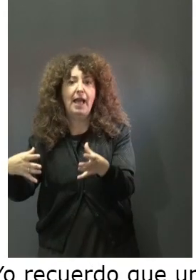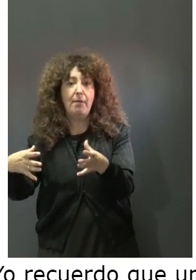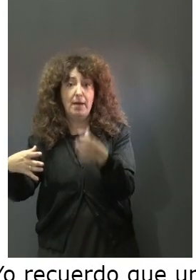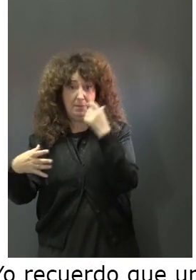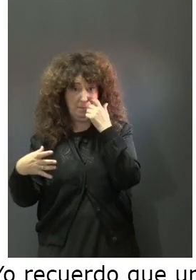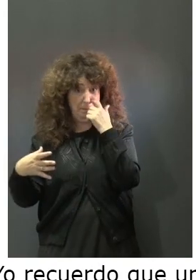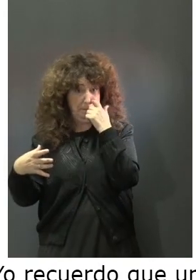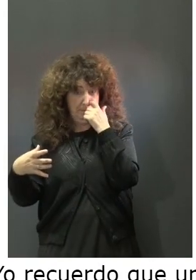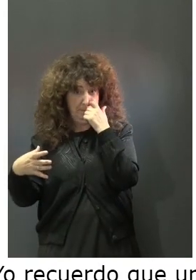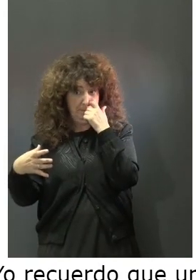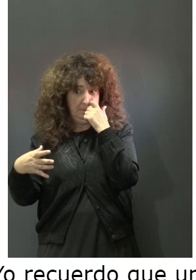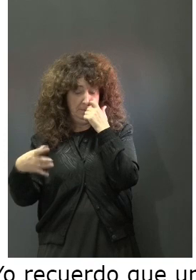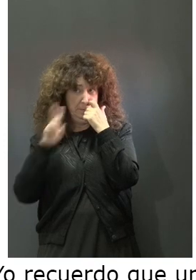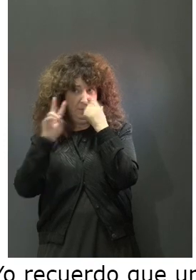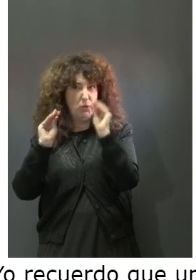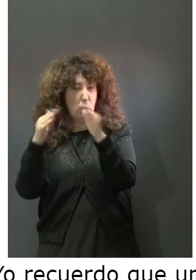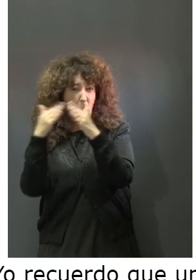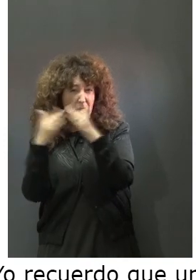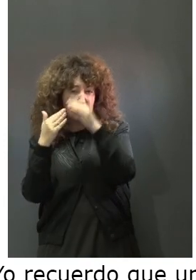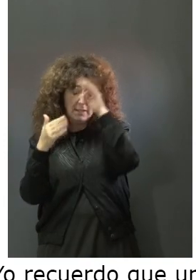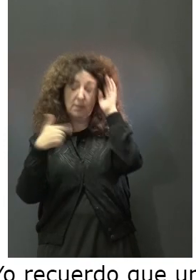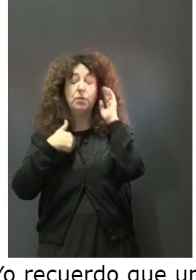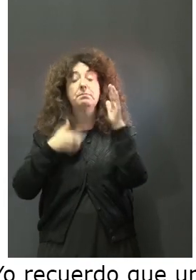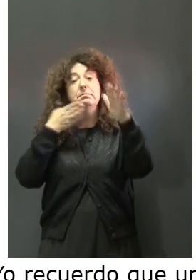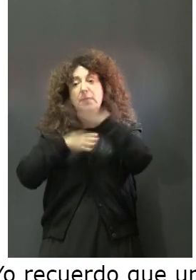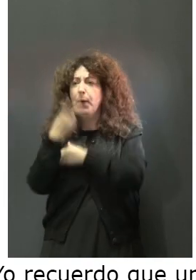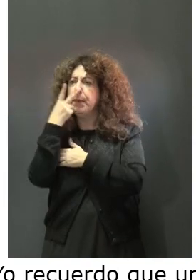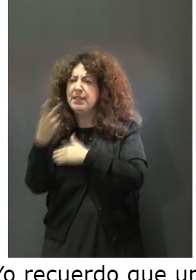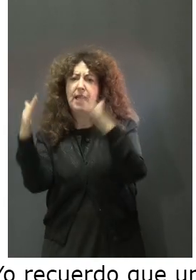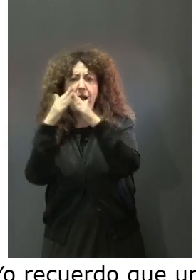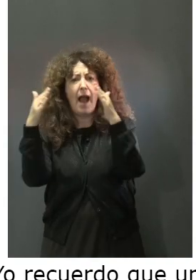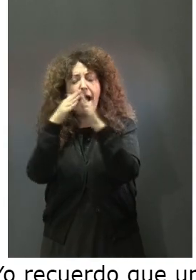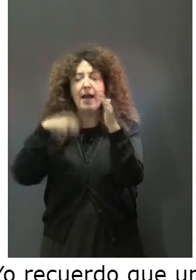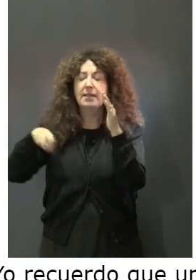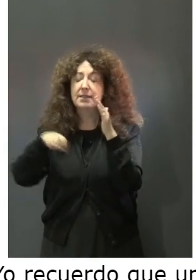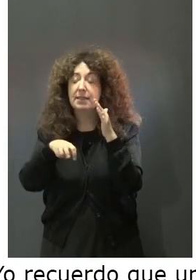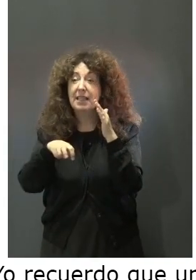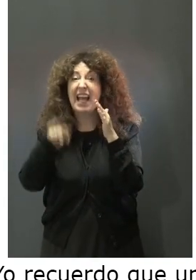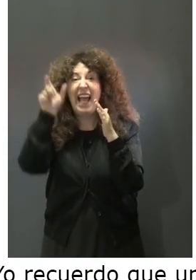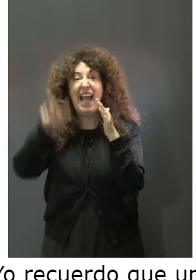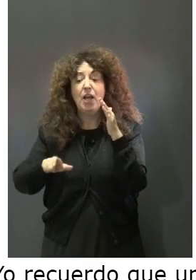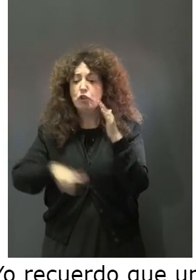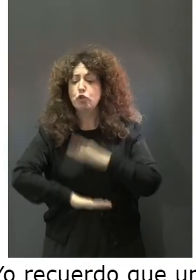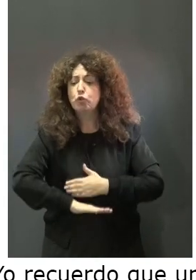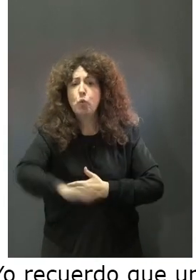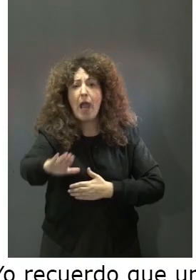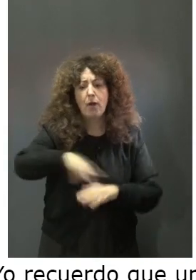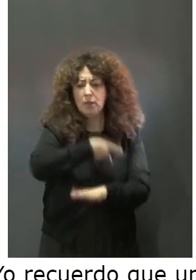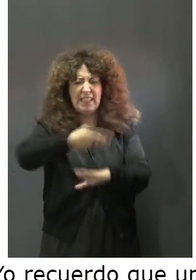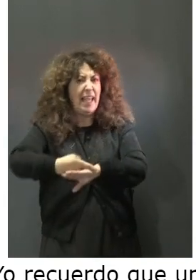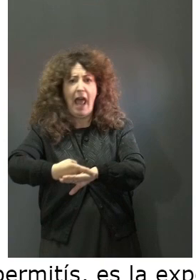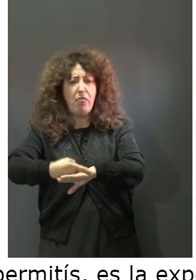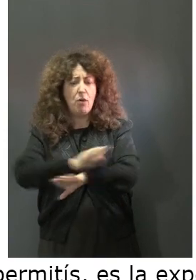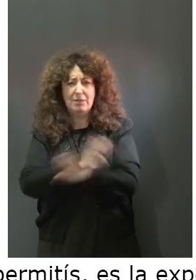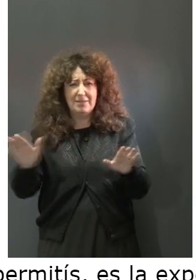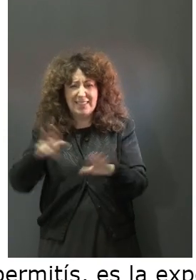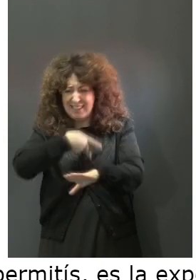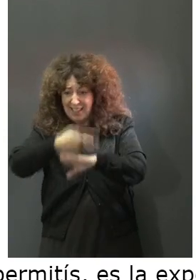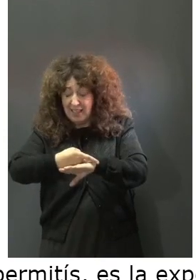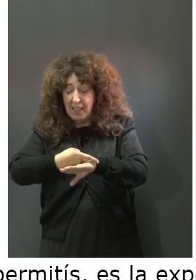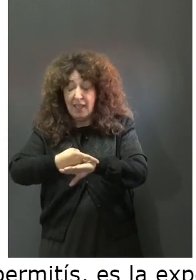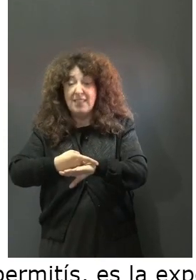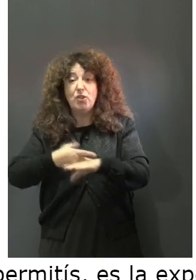órtesis, creo que son, ¿no? Pues cuando le visité en su vivienda, él estaba tirado en el suelo. O sea, al quitarse